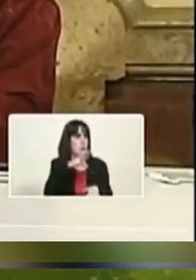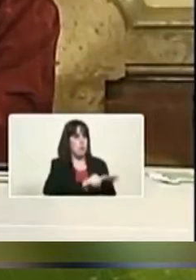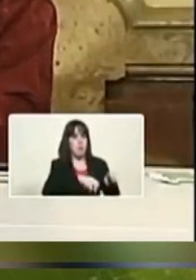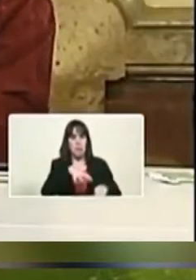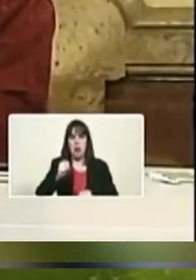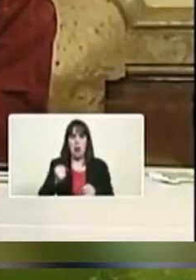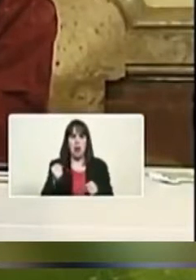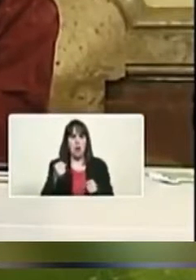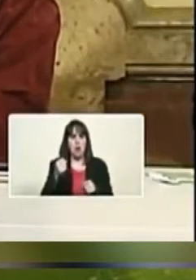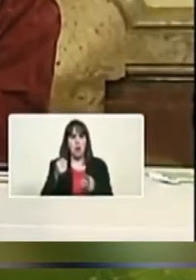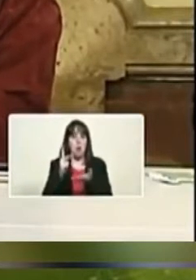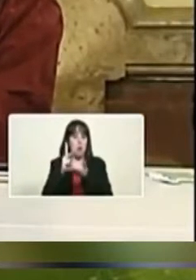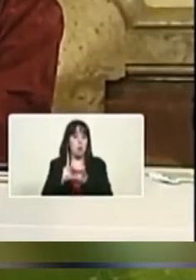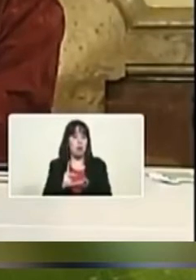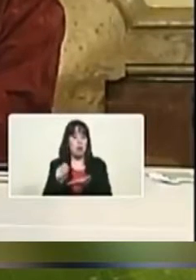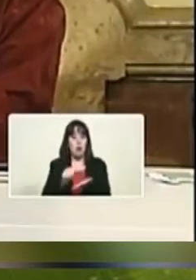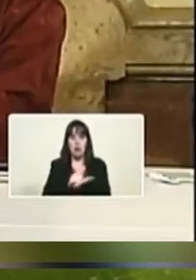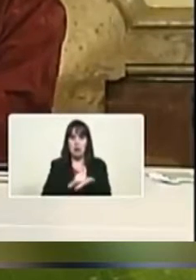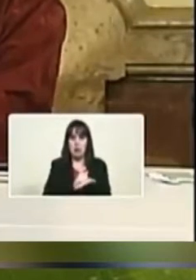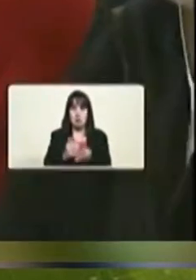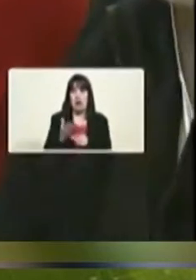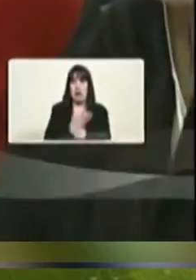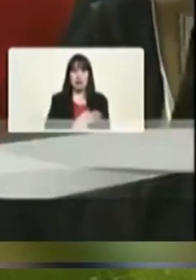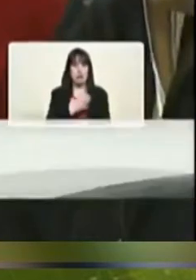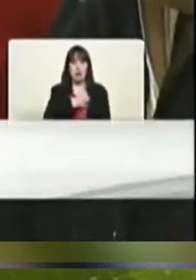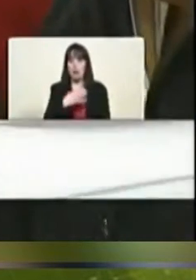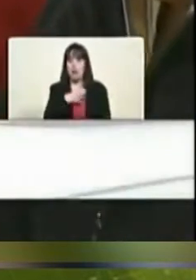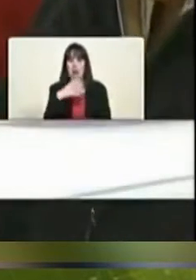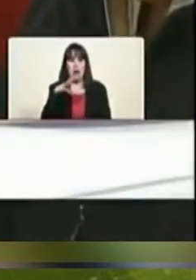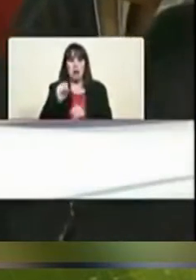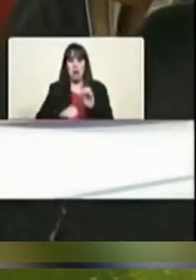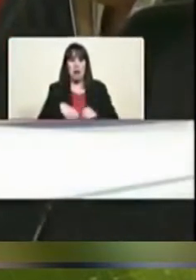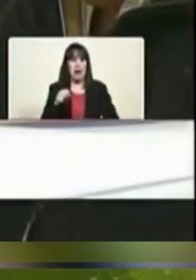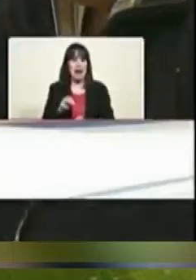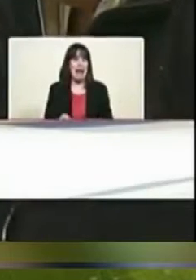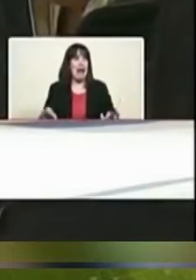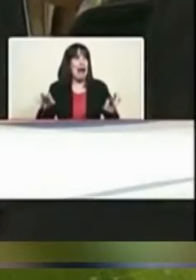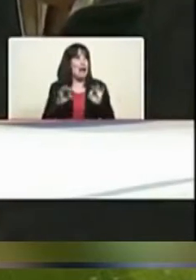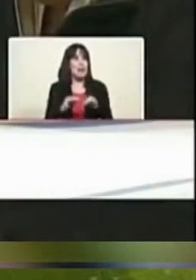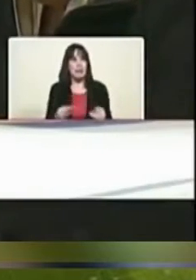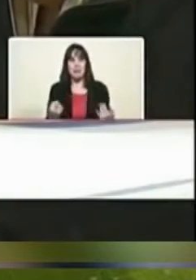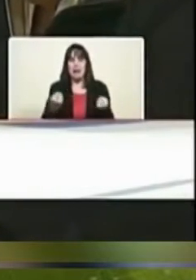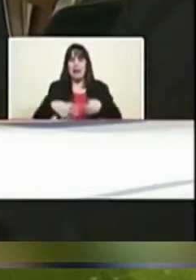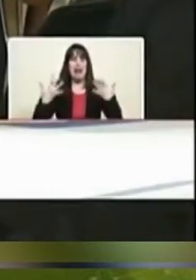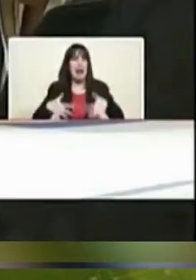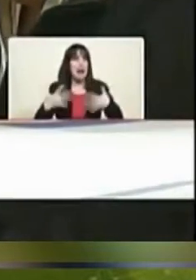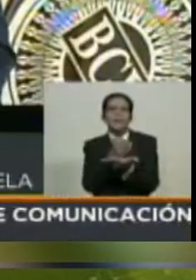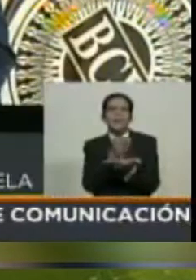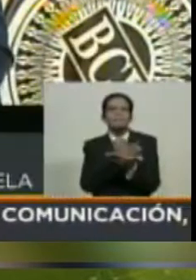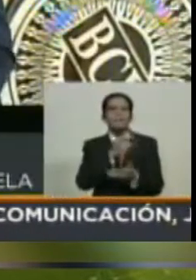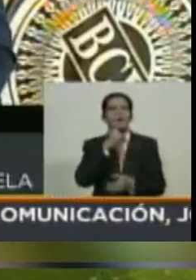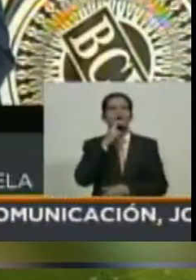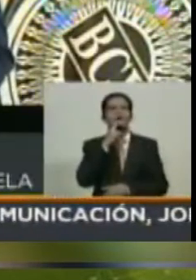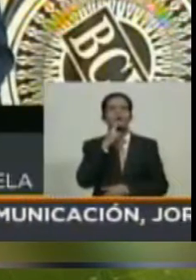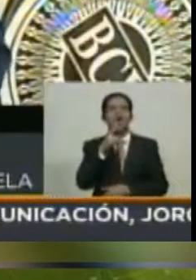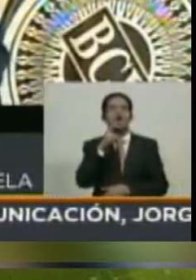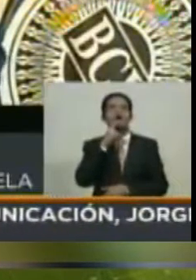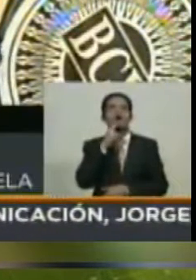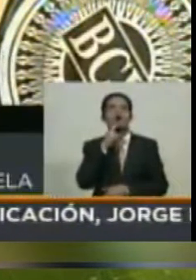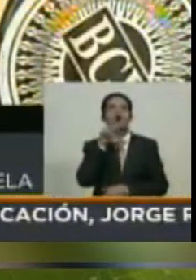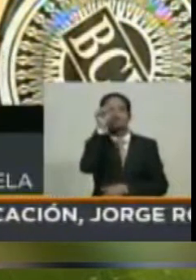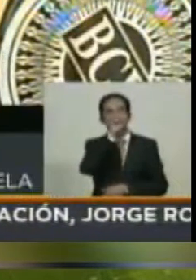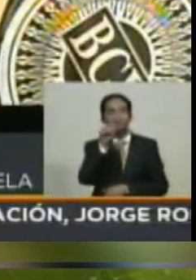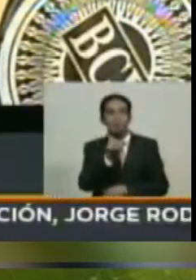gasolina debido a la distorsión del precio y que es tan barato acá por la frontera, fuera del país. Imagínense qué va a pasar si es que hay un